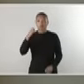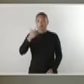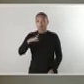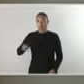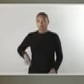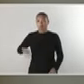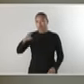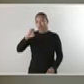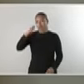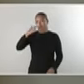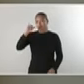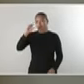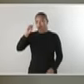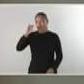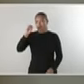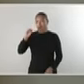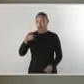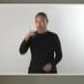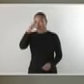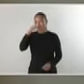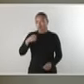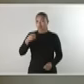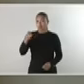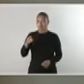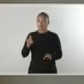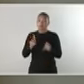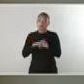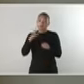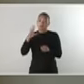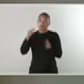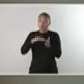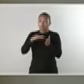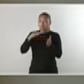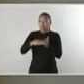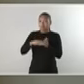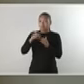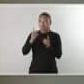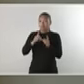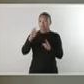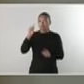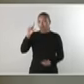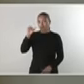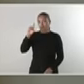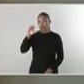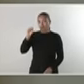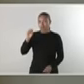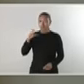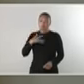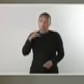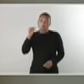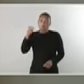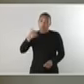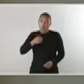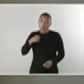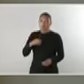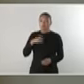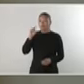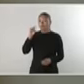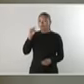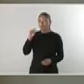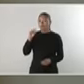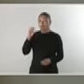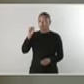a ellos les tocaron cinco millones de dólares a nosotros cinco mil dólares a ellos les tocaron veinte mil spots ahí me tocaron veinte veinte